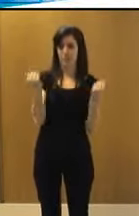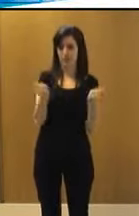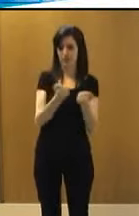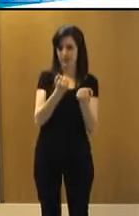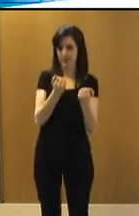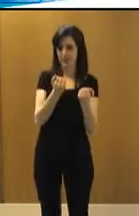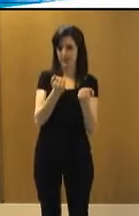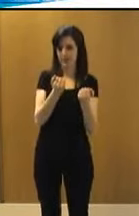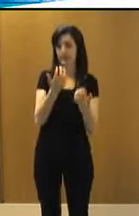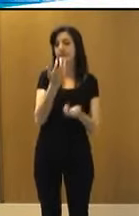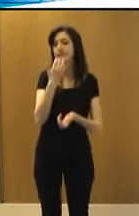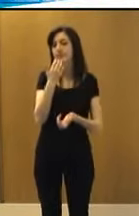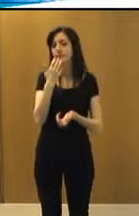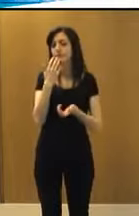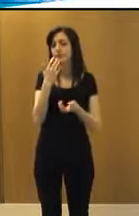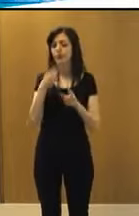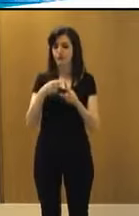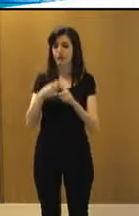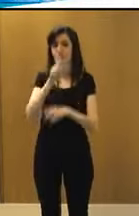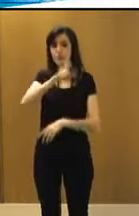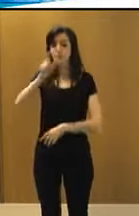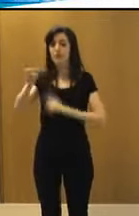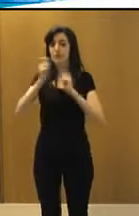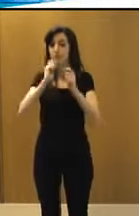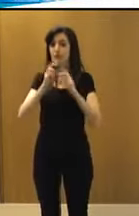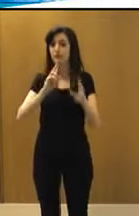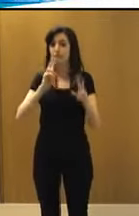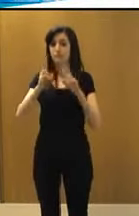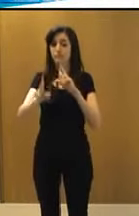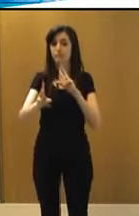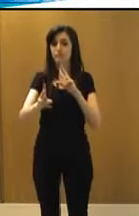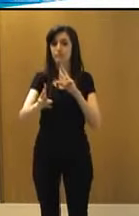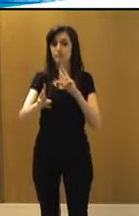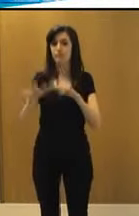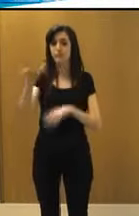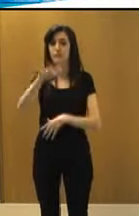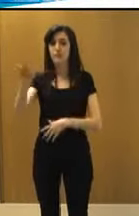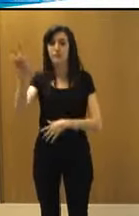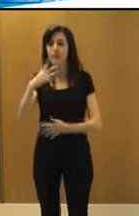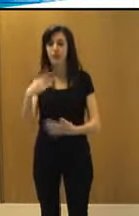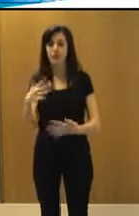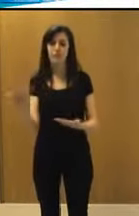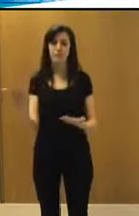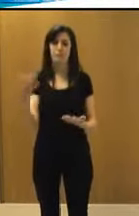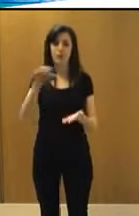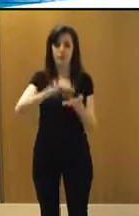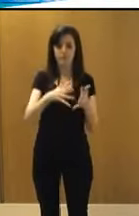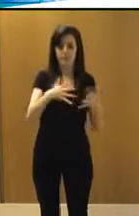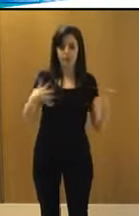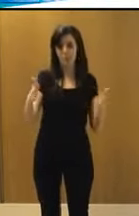poblaciones, si sabemos, si estamos hablando de que los que han respondido a la encuesta, el origen es más grandes